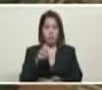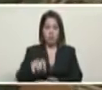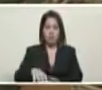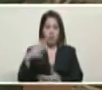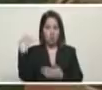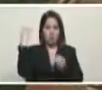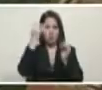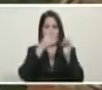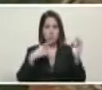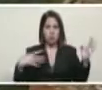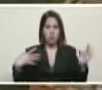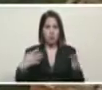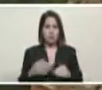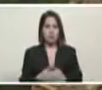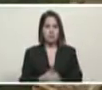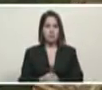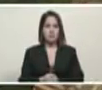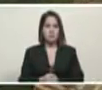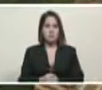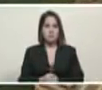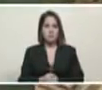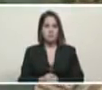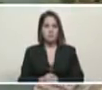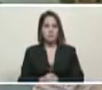Estado Amazonas.